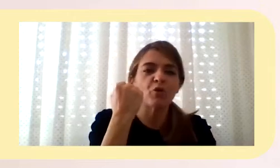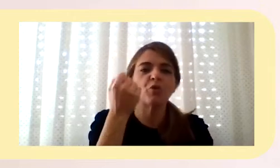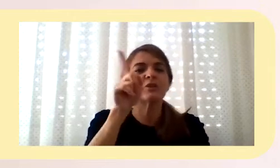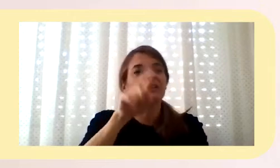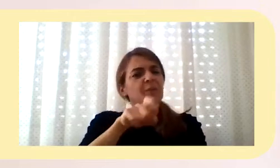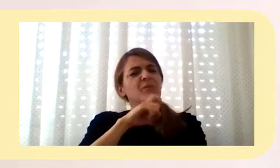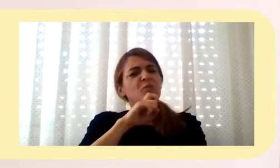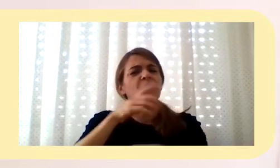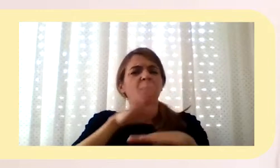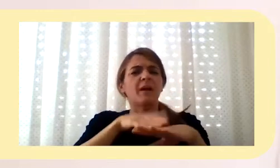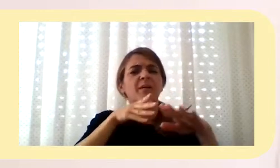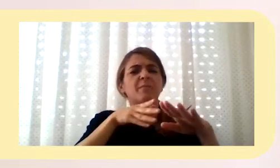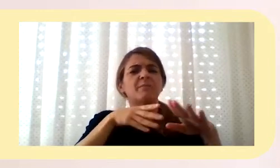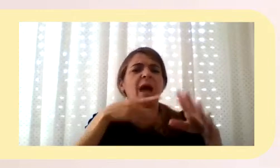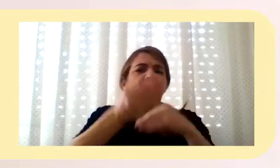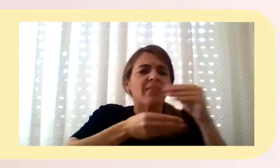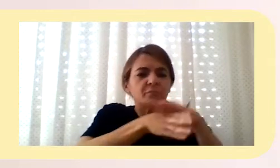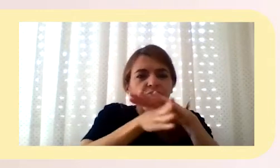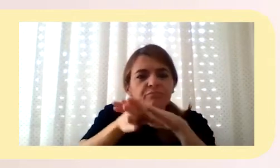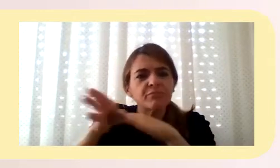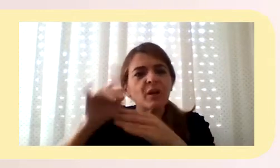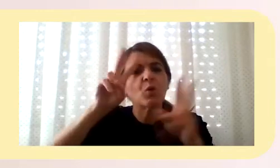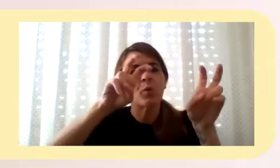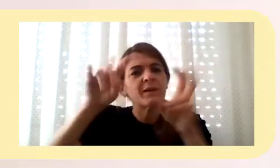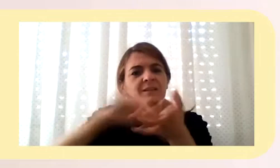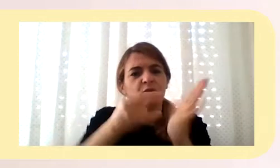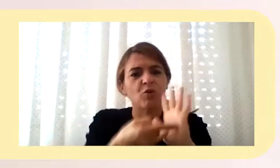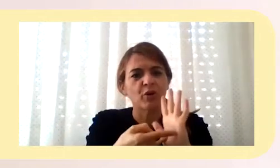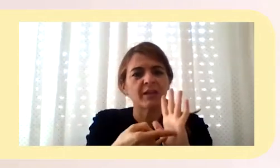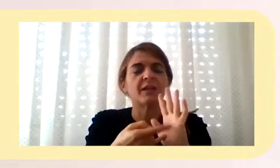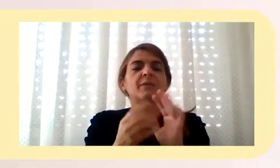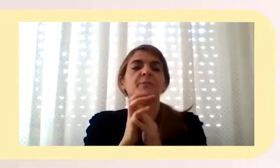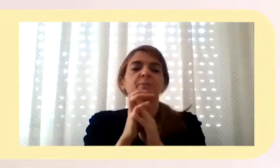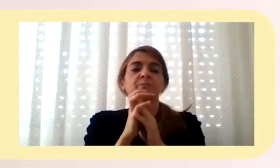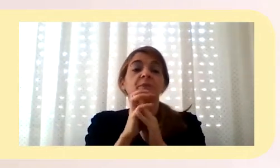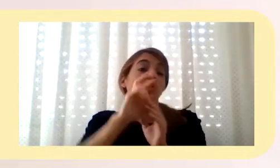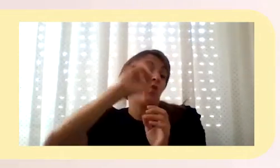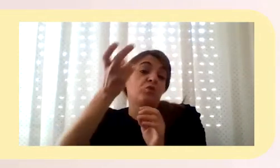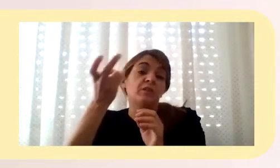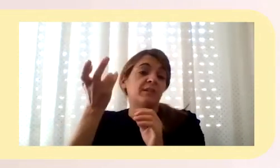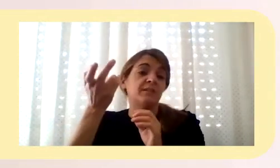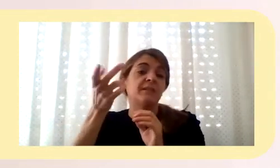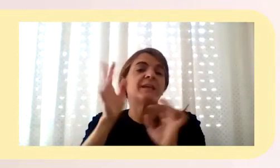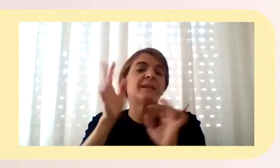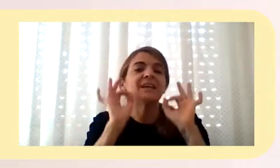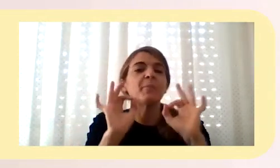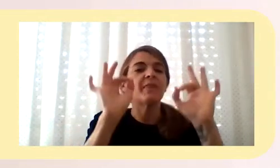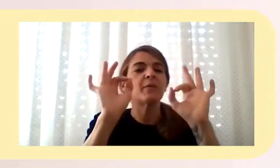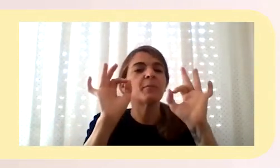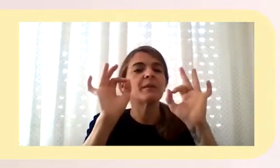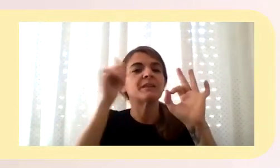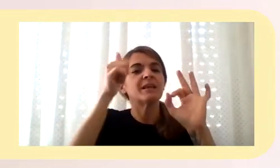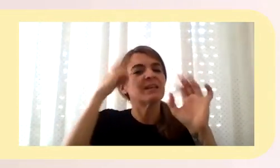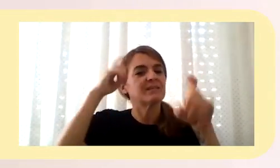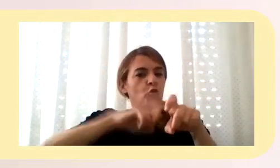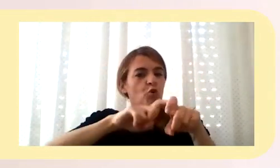el contacto por carecer de acceso a las nuevas tecnologías, entre otras cuestiones, y también especialmente en el ámbito